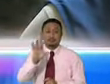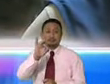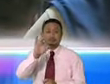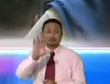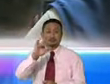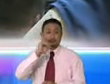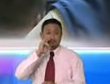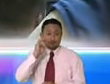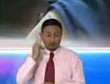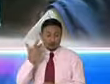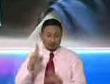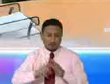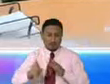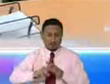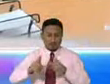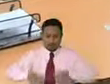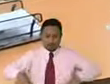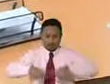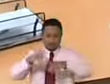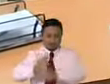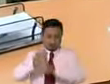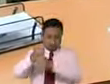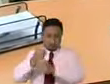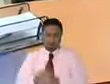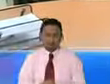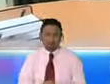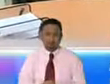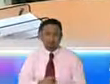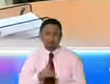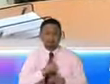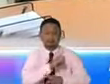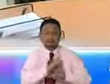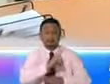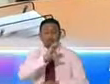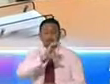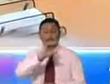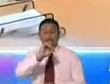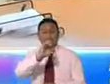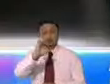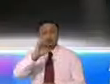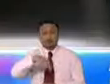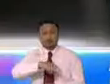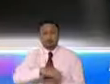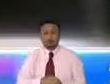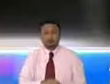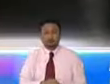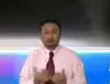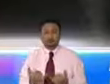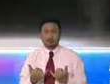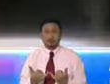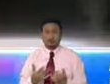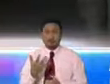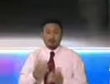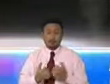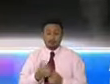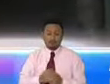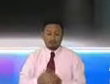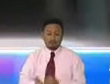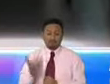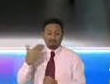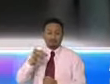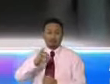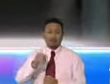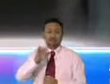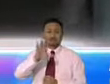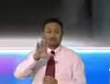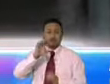85 niños a un lugar seguro. Según el director del COE metropolitano, Cristian Rivera, este hecho que se registró el jueves 5 de